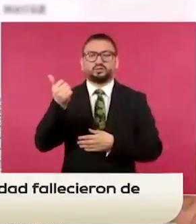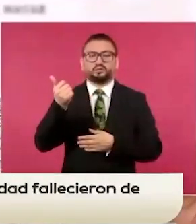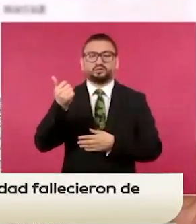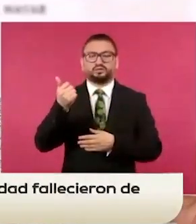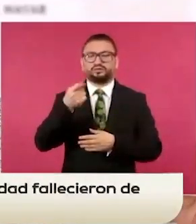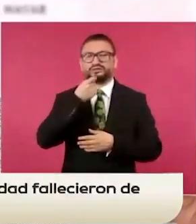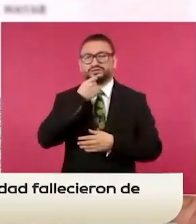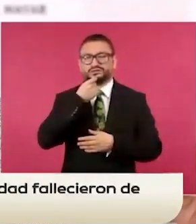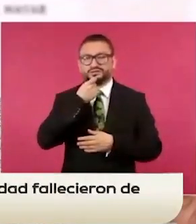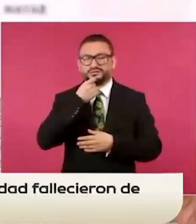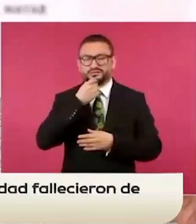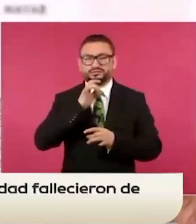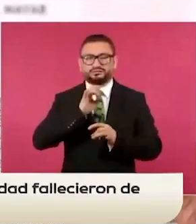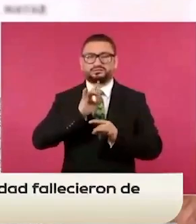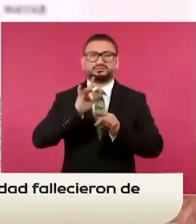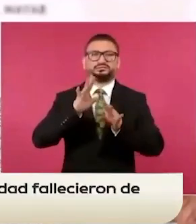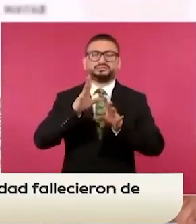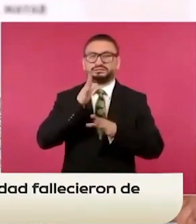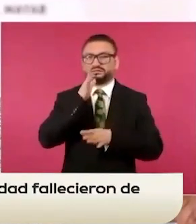otro niño atrapado